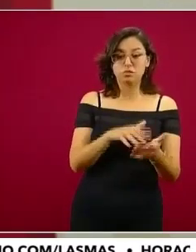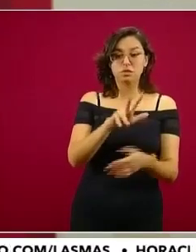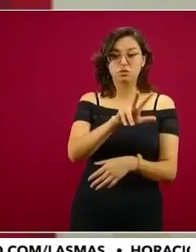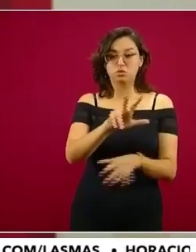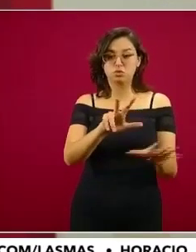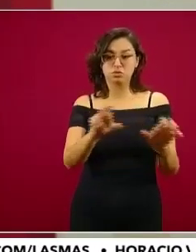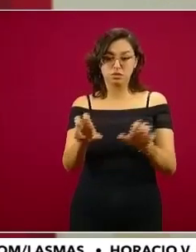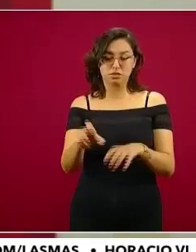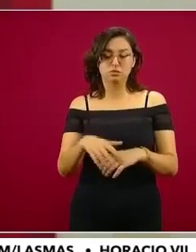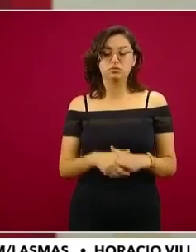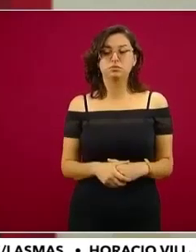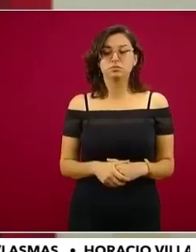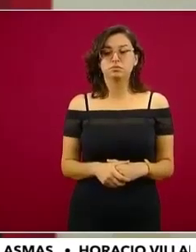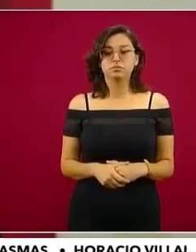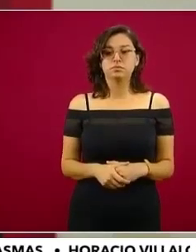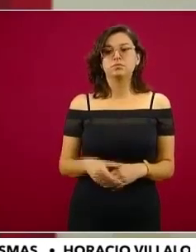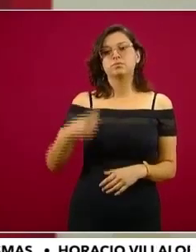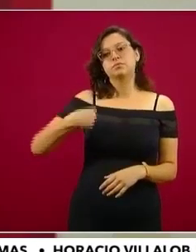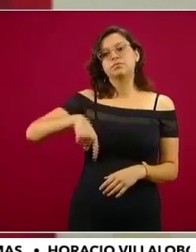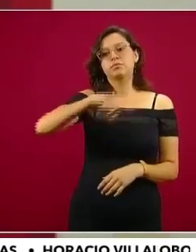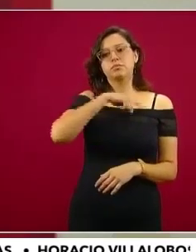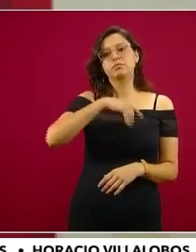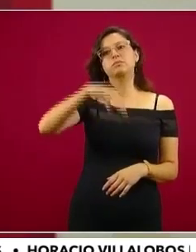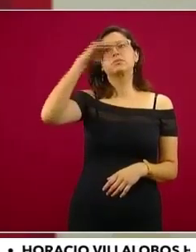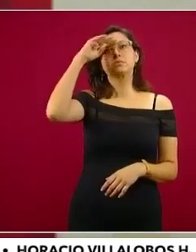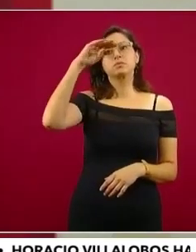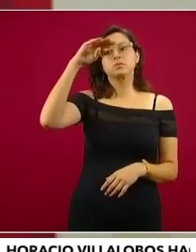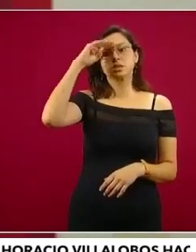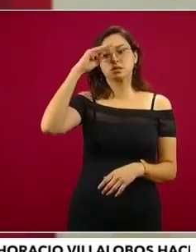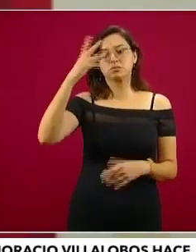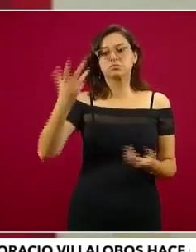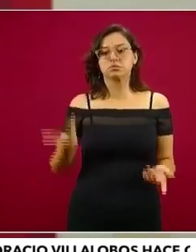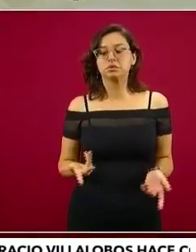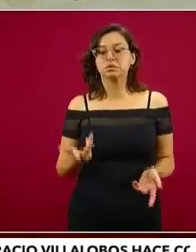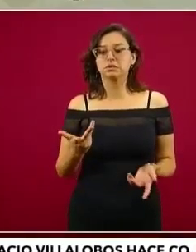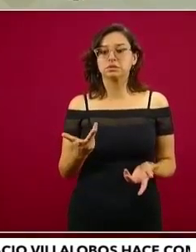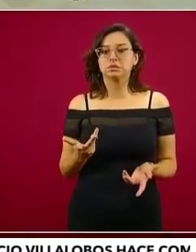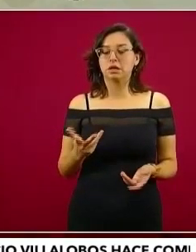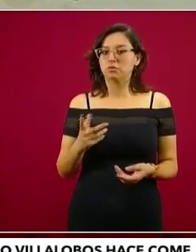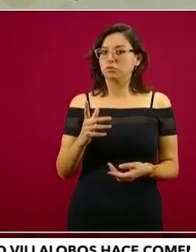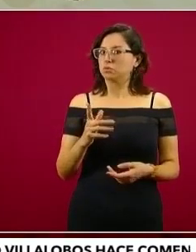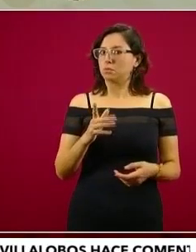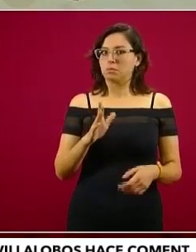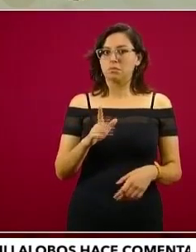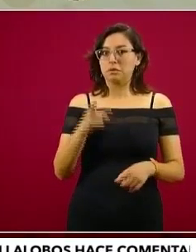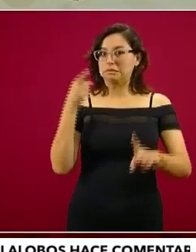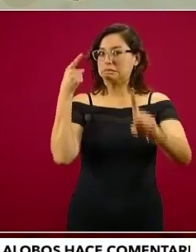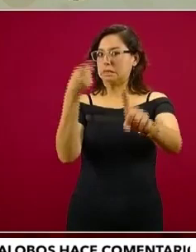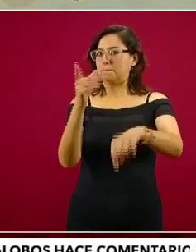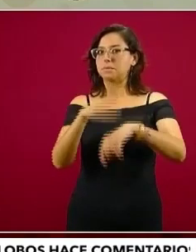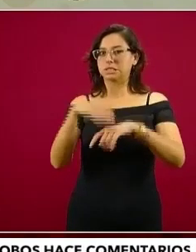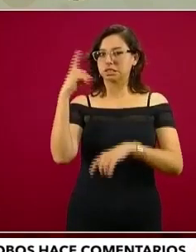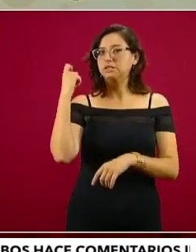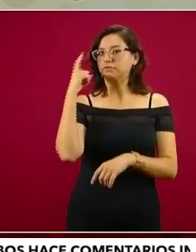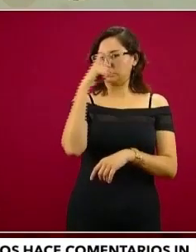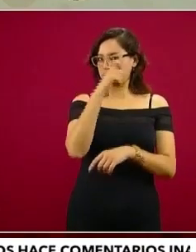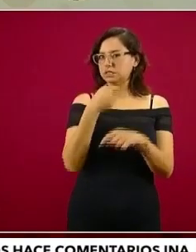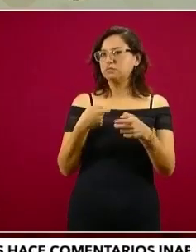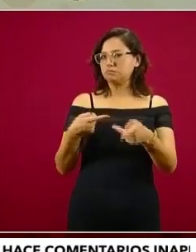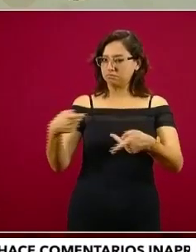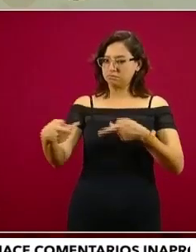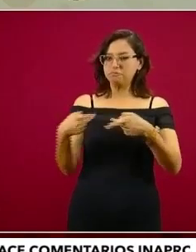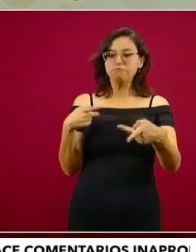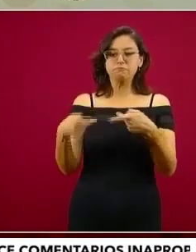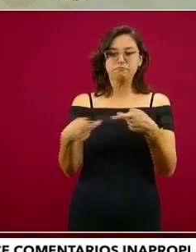más. Nosotros hemos considerado desde el inicio los escenarios más retadores, más difíciles, y entonces se ha